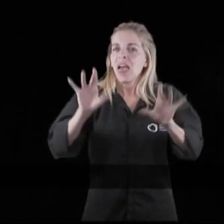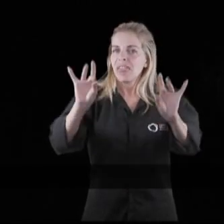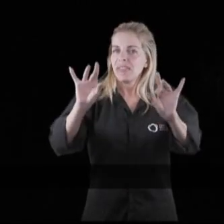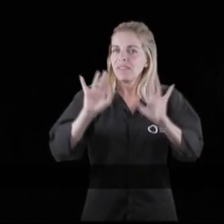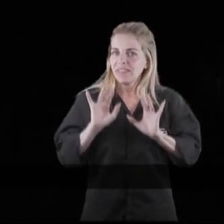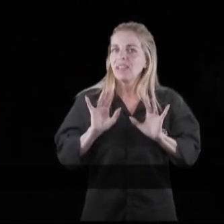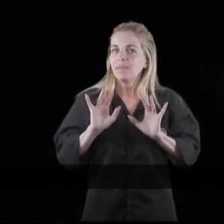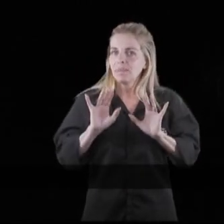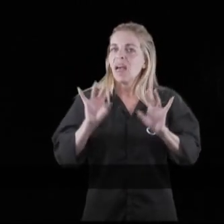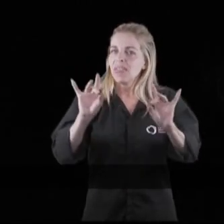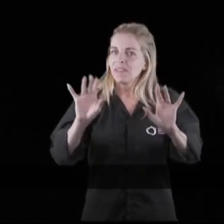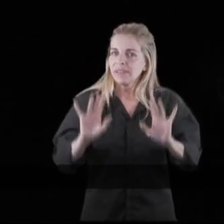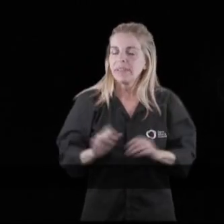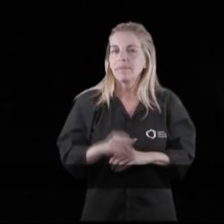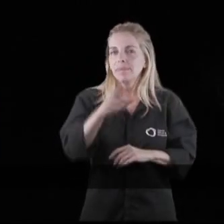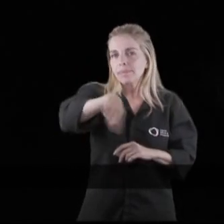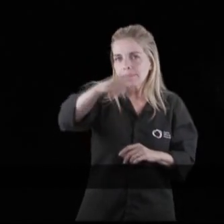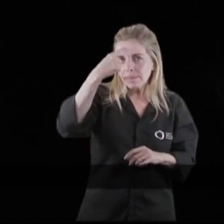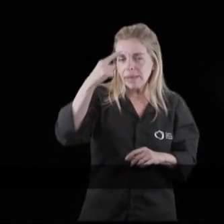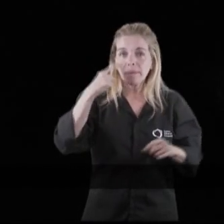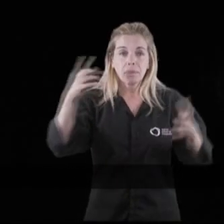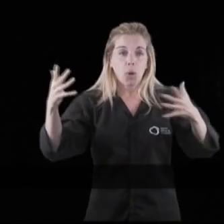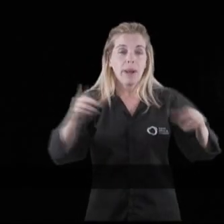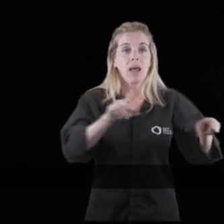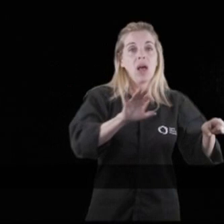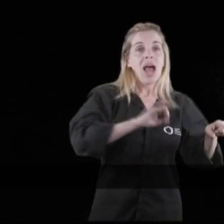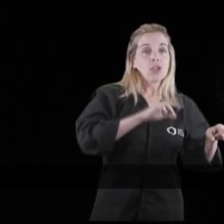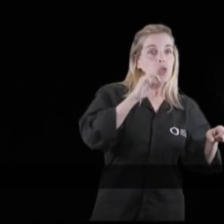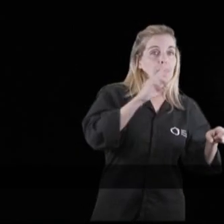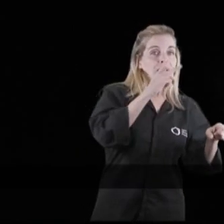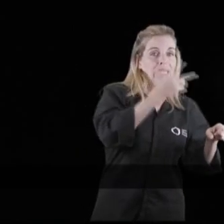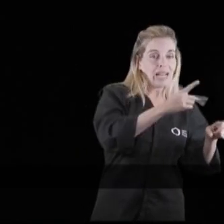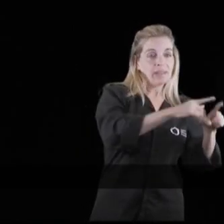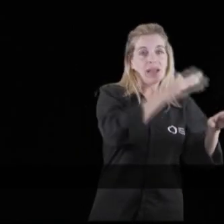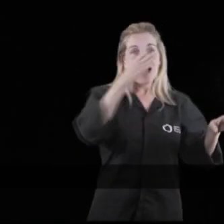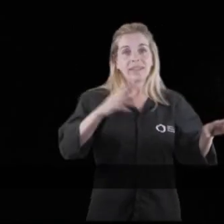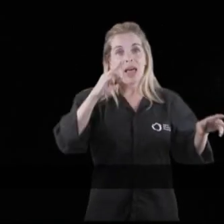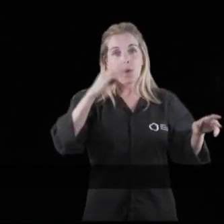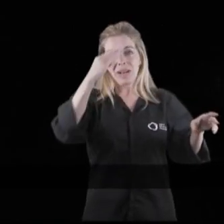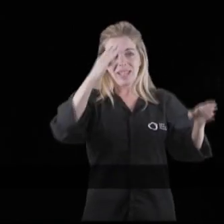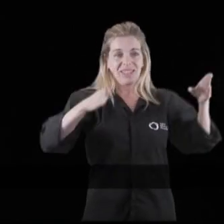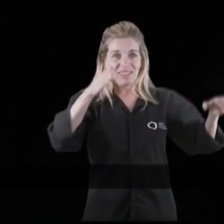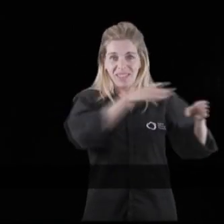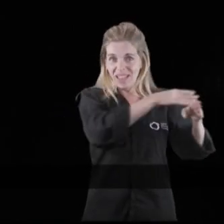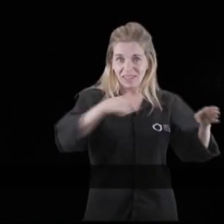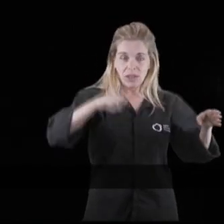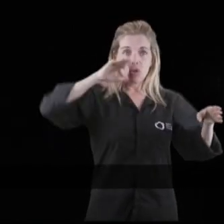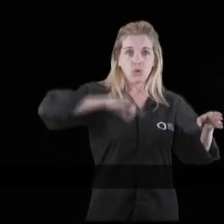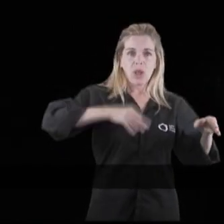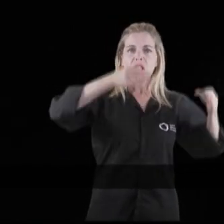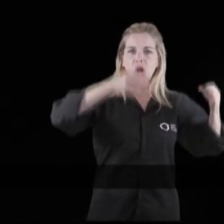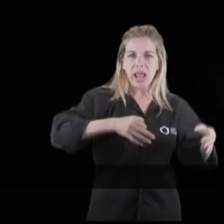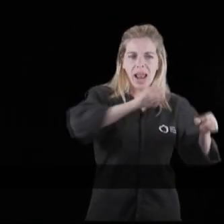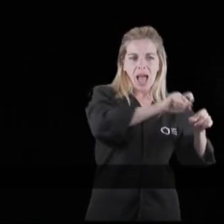es. Miren, entre el 2003 y el 2015, el salario real